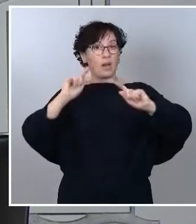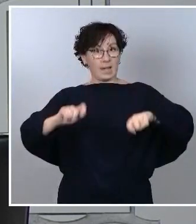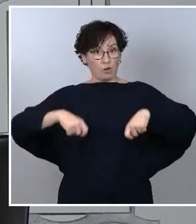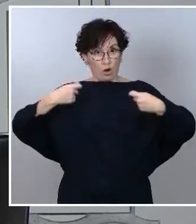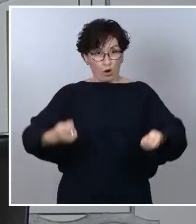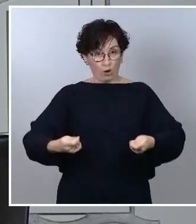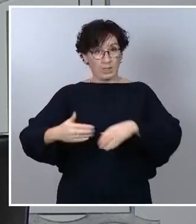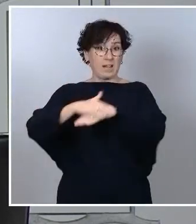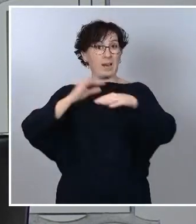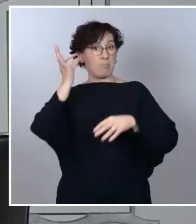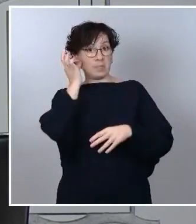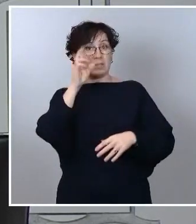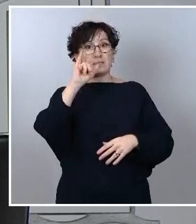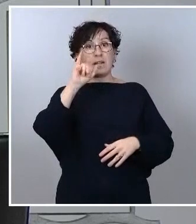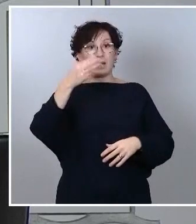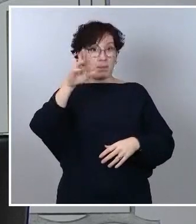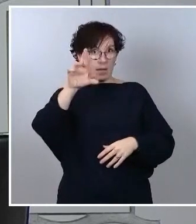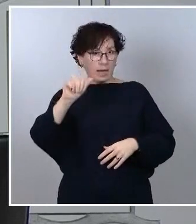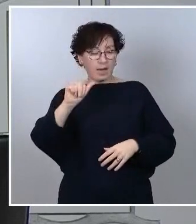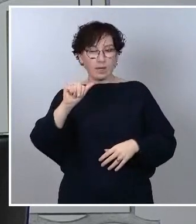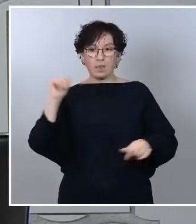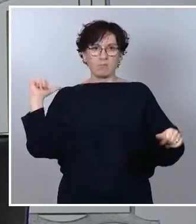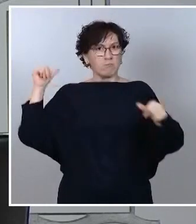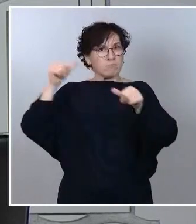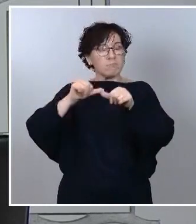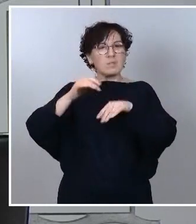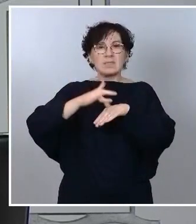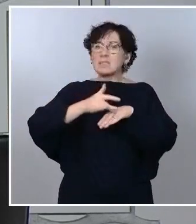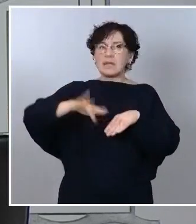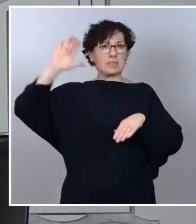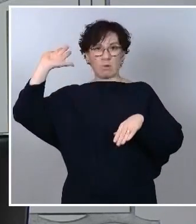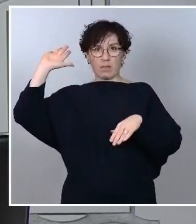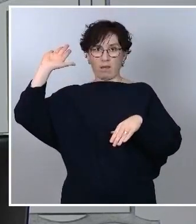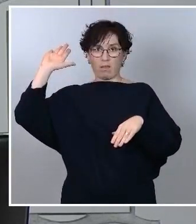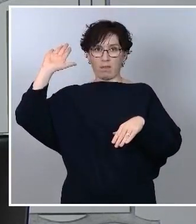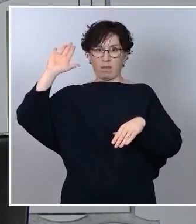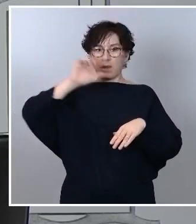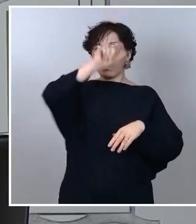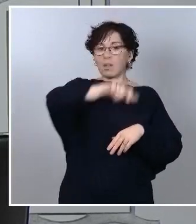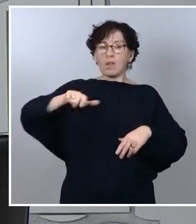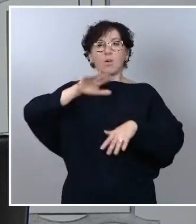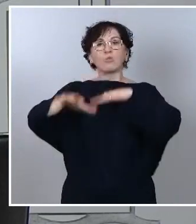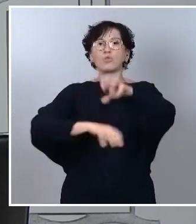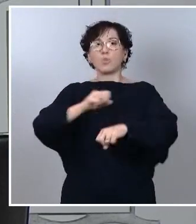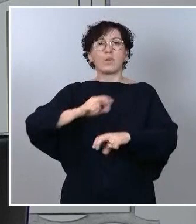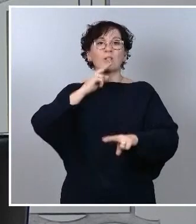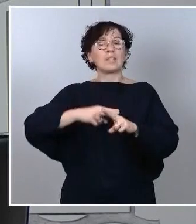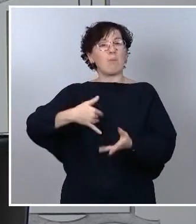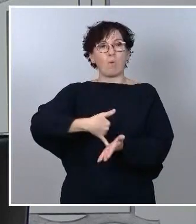una especial sensibilidad ante las situaciones de los consumidores vulnerables bien sean consumidores